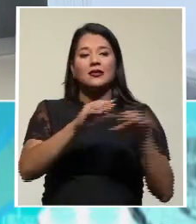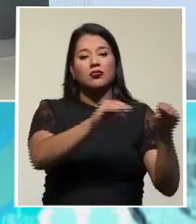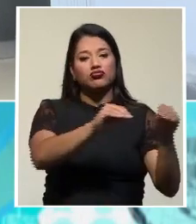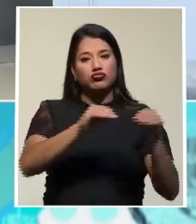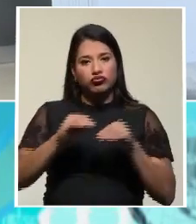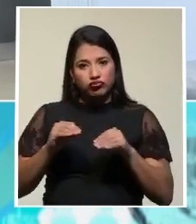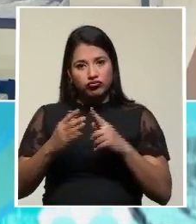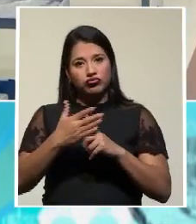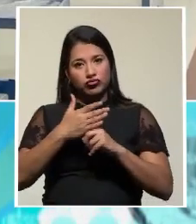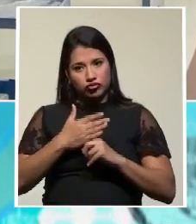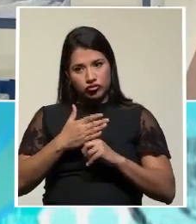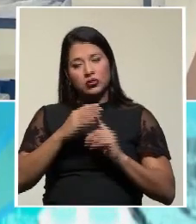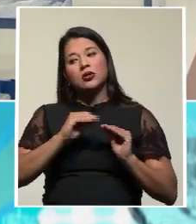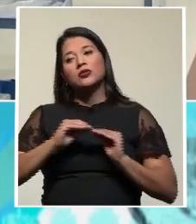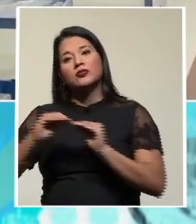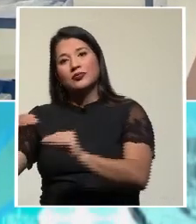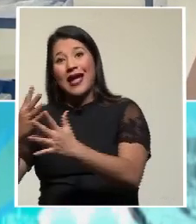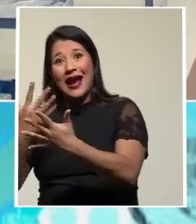sobrepoblación. Veamos.